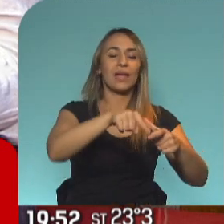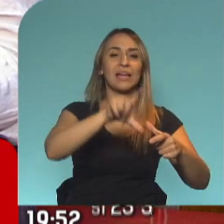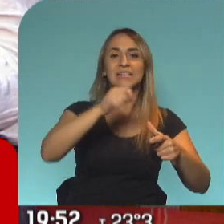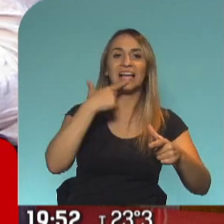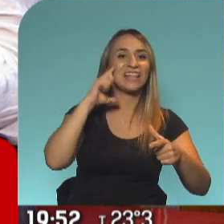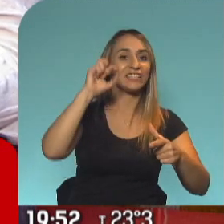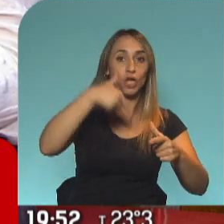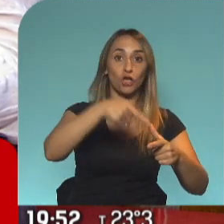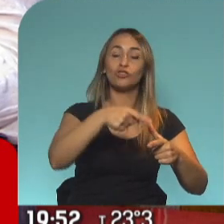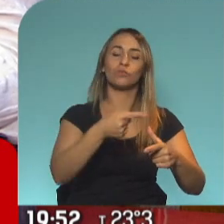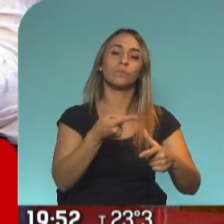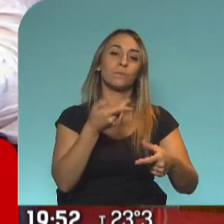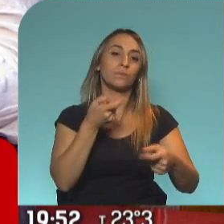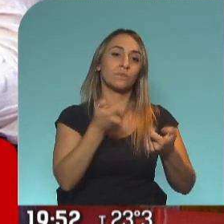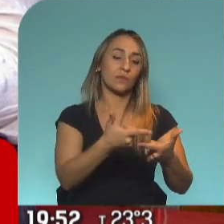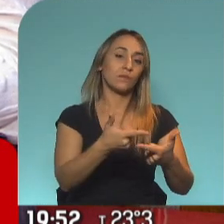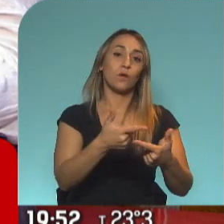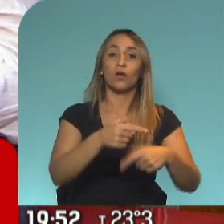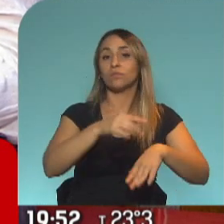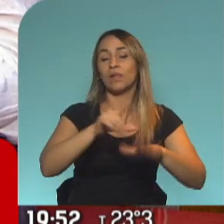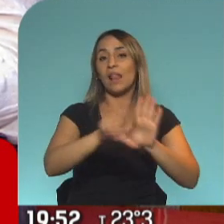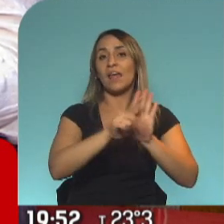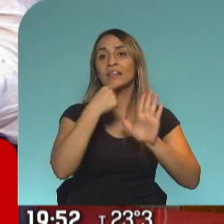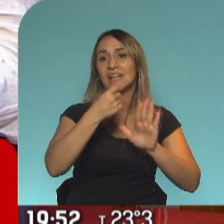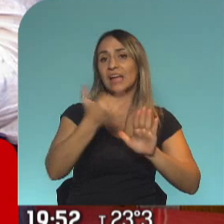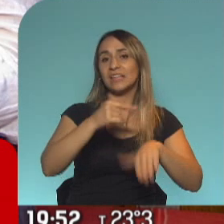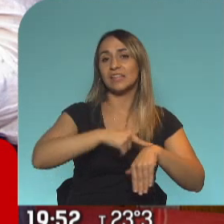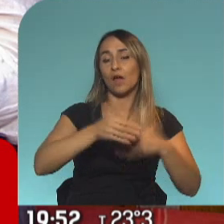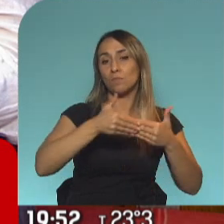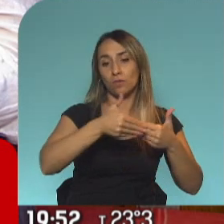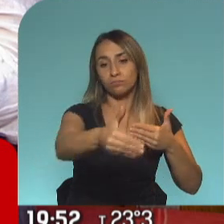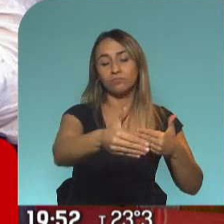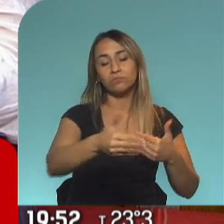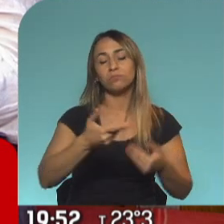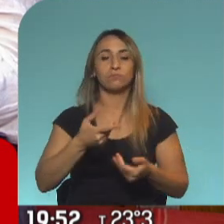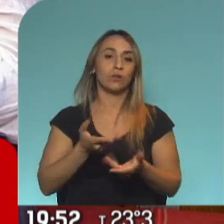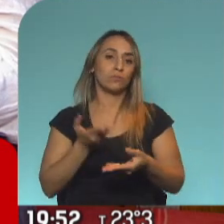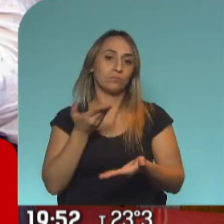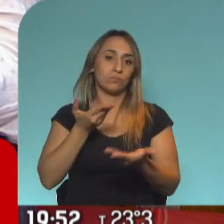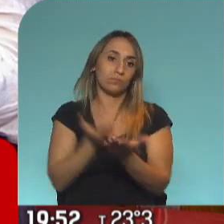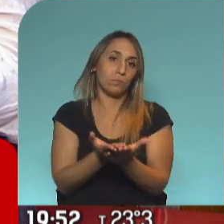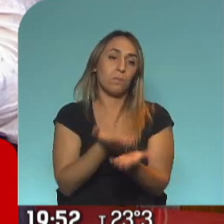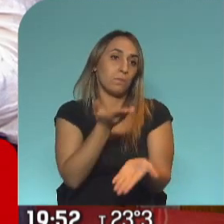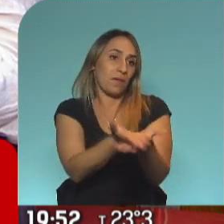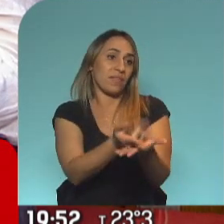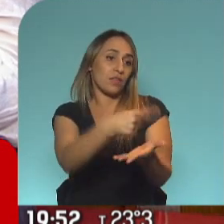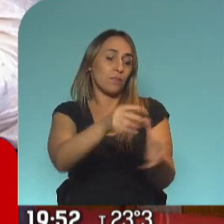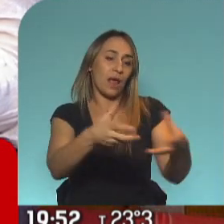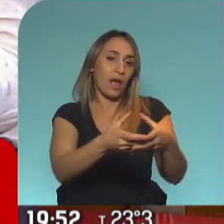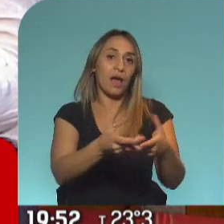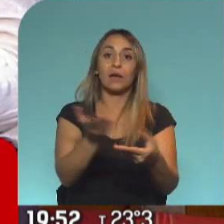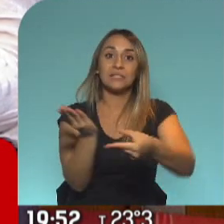es el plazo que otorga la ley, presentaremos el recurso de casación y bueno, pero es un caso que va a